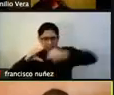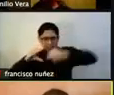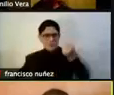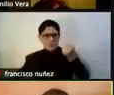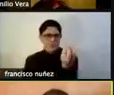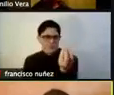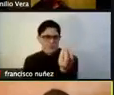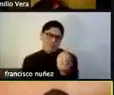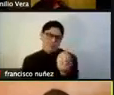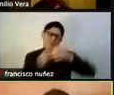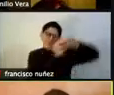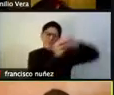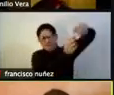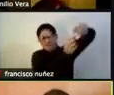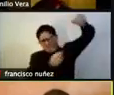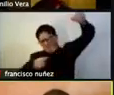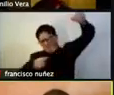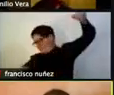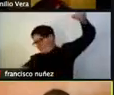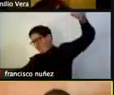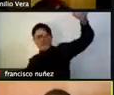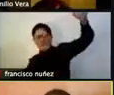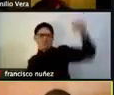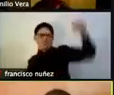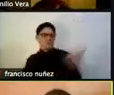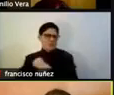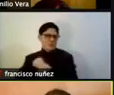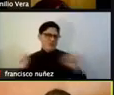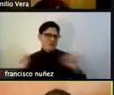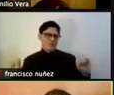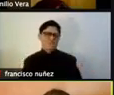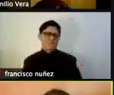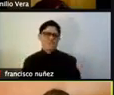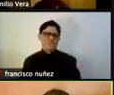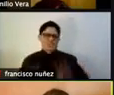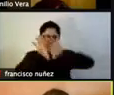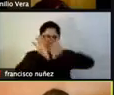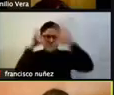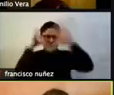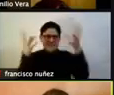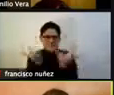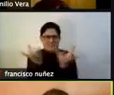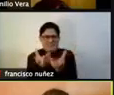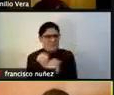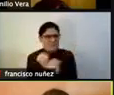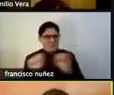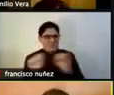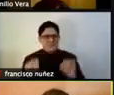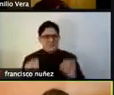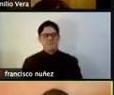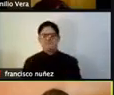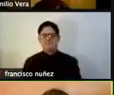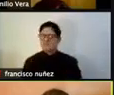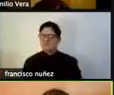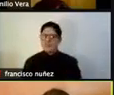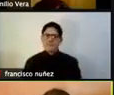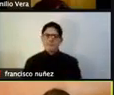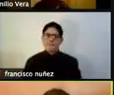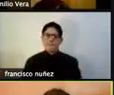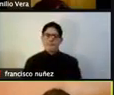Bueno, profesor, me parece que no hay más preguntas. A ver, déjeme revisar el chat.